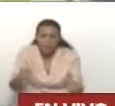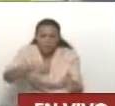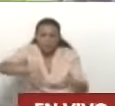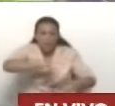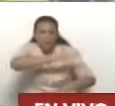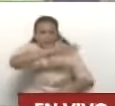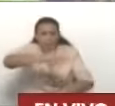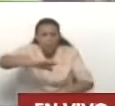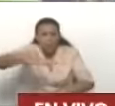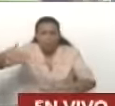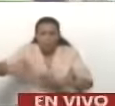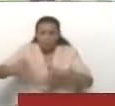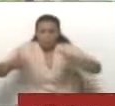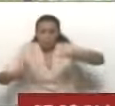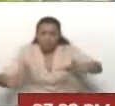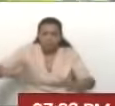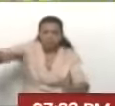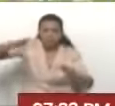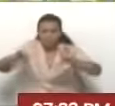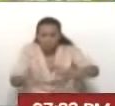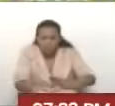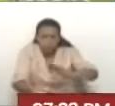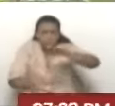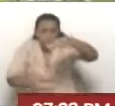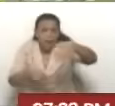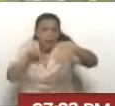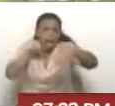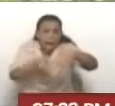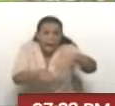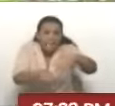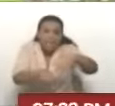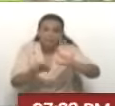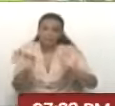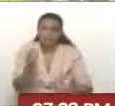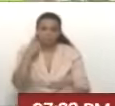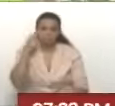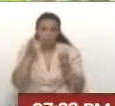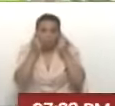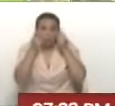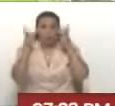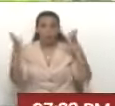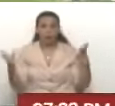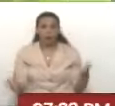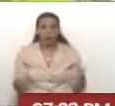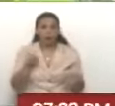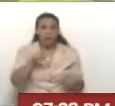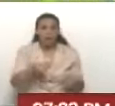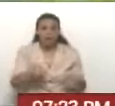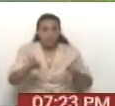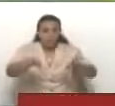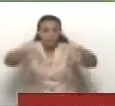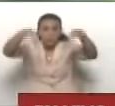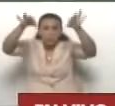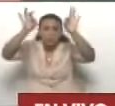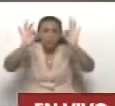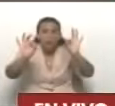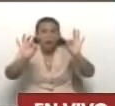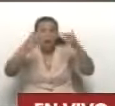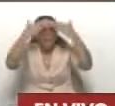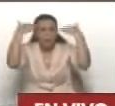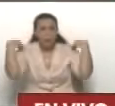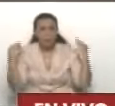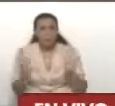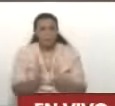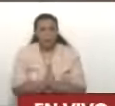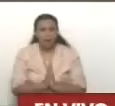mar flotando, y cuando abrieron el cofre, nada más y nada menos que el lienzo de Nuestra